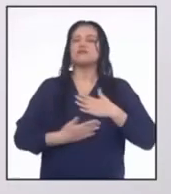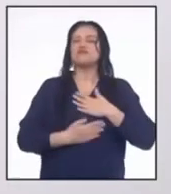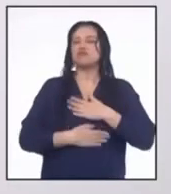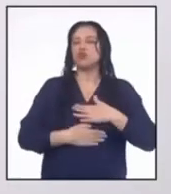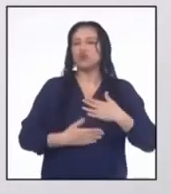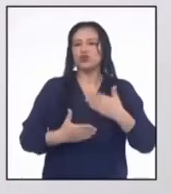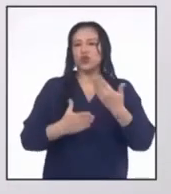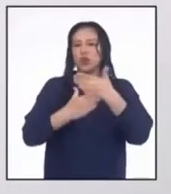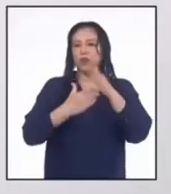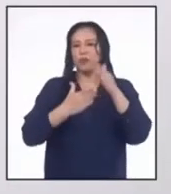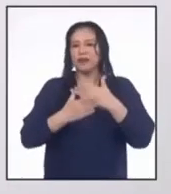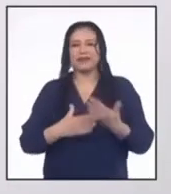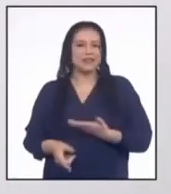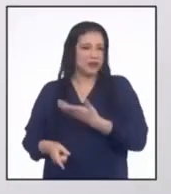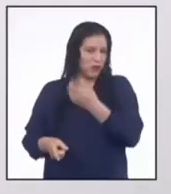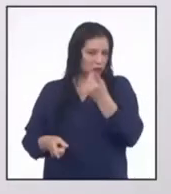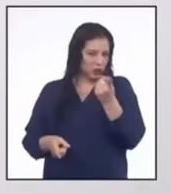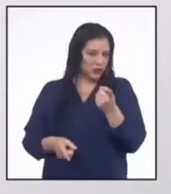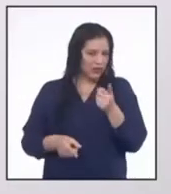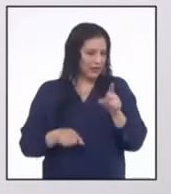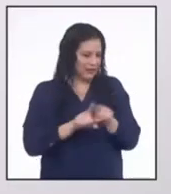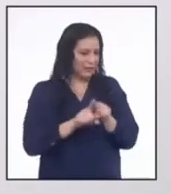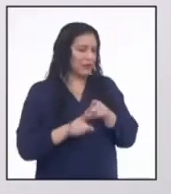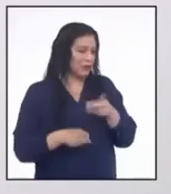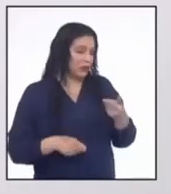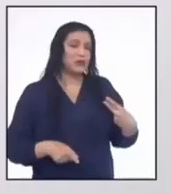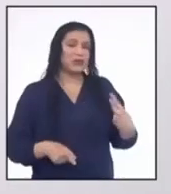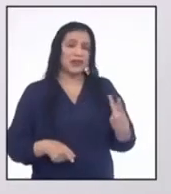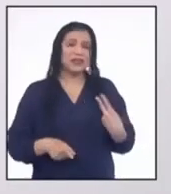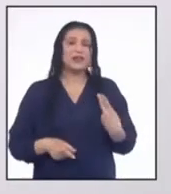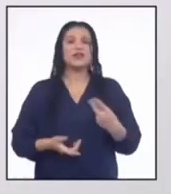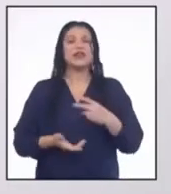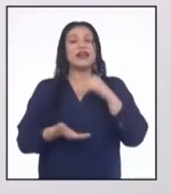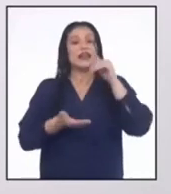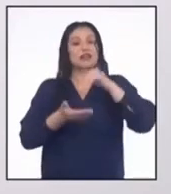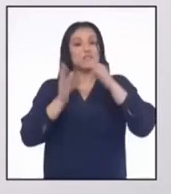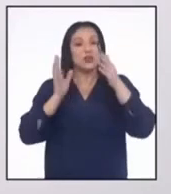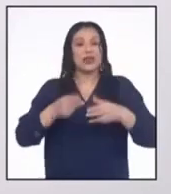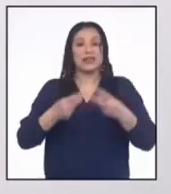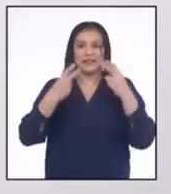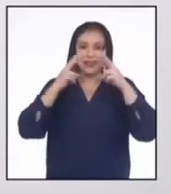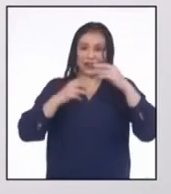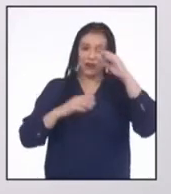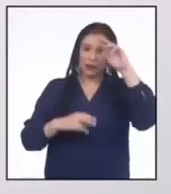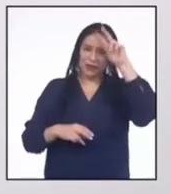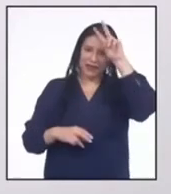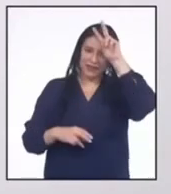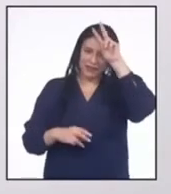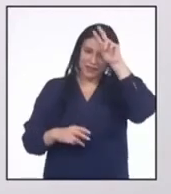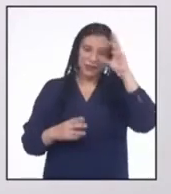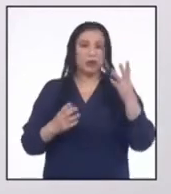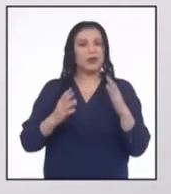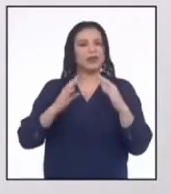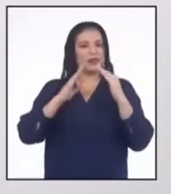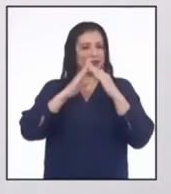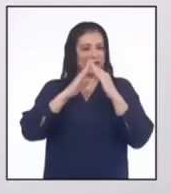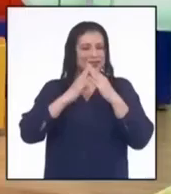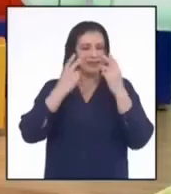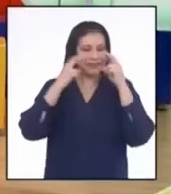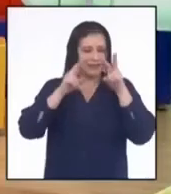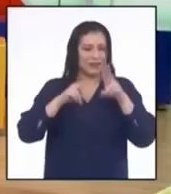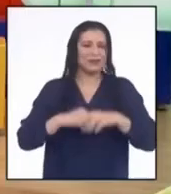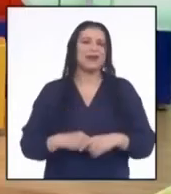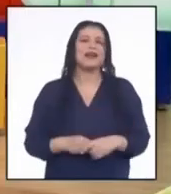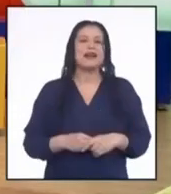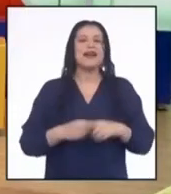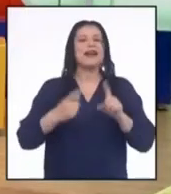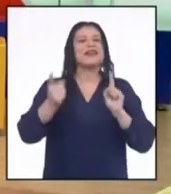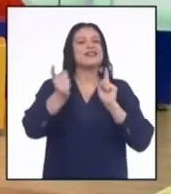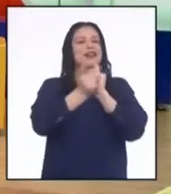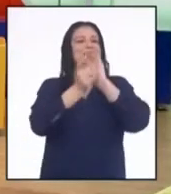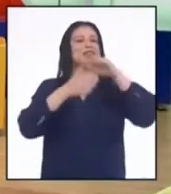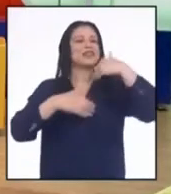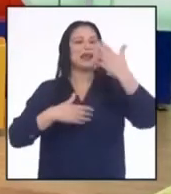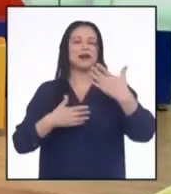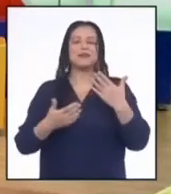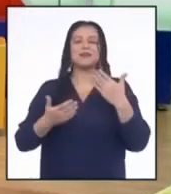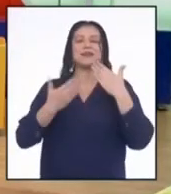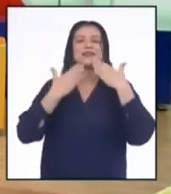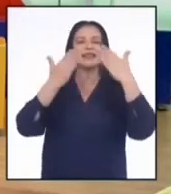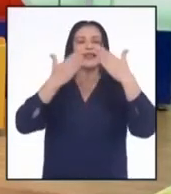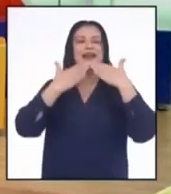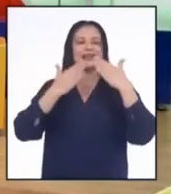gusto compartir con ustedes y con todos los estudiantes que nos ven desde sus casas. ¡Hasta la próxima! Hasta luego,